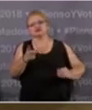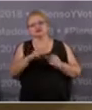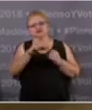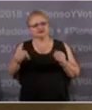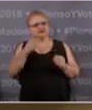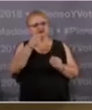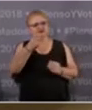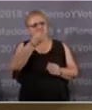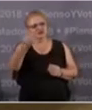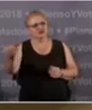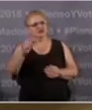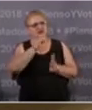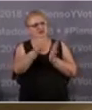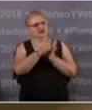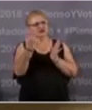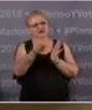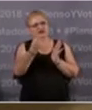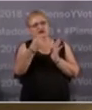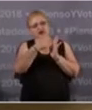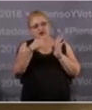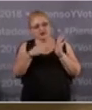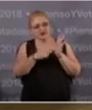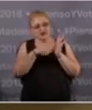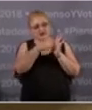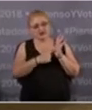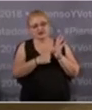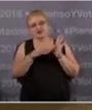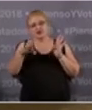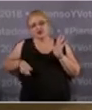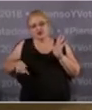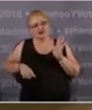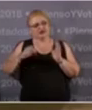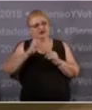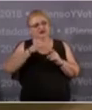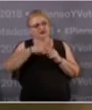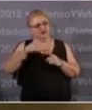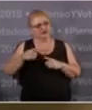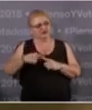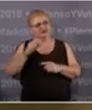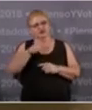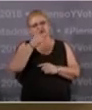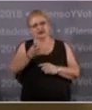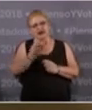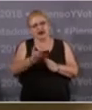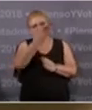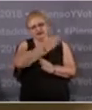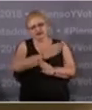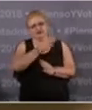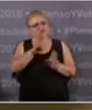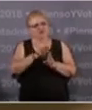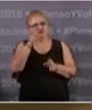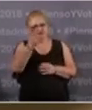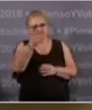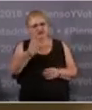ordenamientos legales que norman la actuación del gobierno en distintos aspectos y uno de ellos es la prevención de la delincuencia. ¿Usted tiene